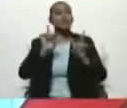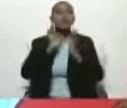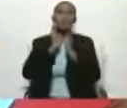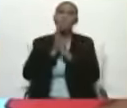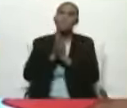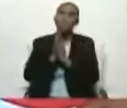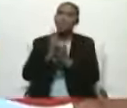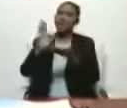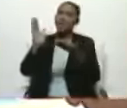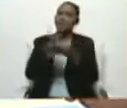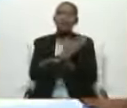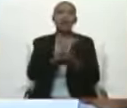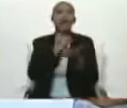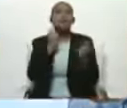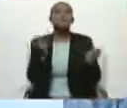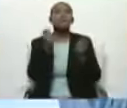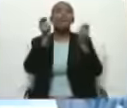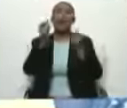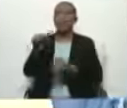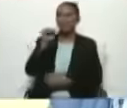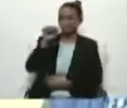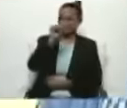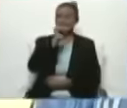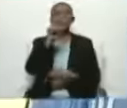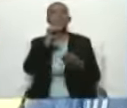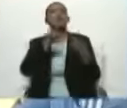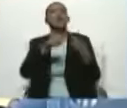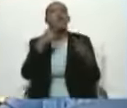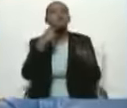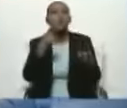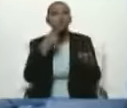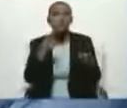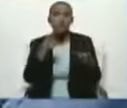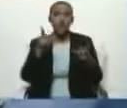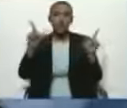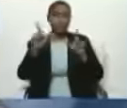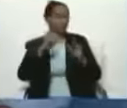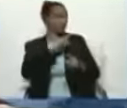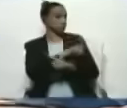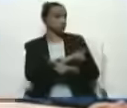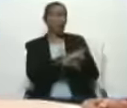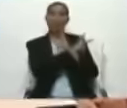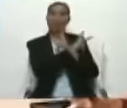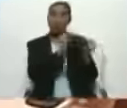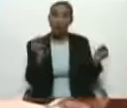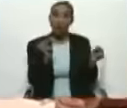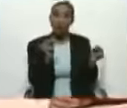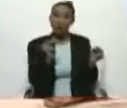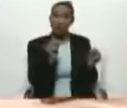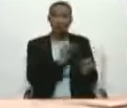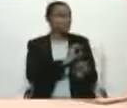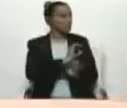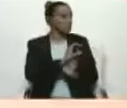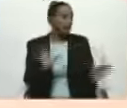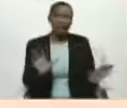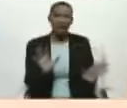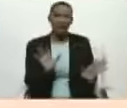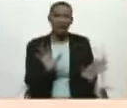propagandas de licor y de cigarrillo. Y dijeron, este no sale más en nuestros medios, y no salió más nunca.